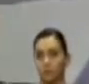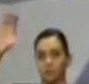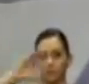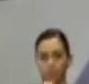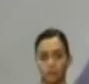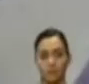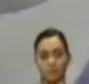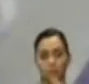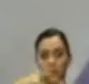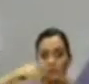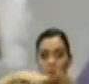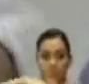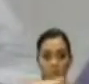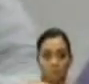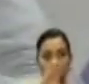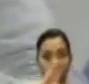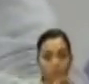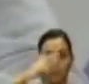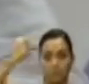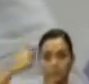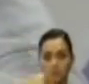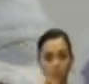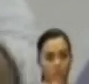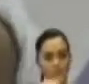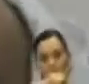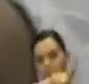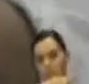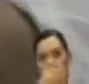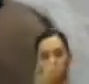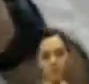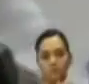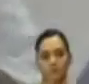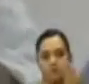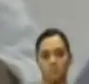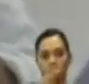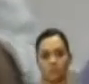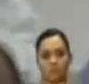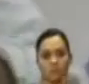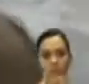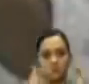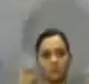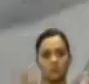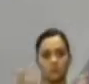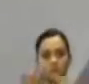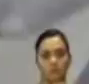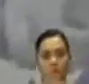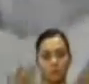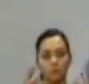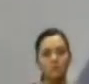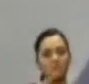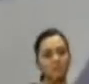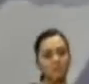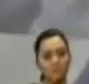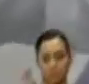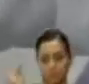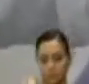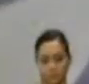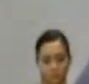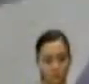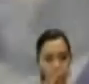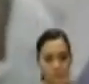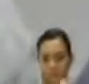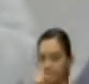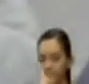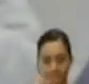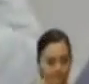entra a través del Banco Central, entra directamente a la economía, ¿no? Por eso la cantidad de dinero en economía, una economía dolarizada, depende directamente, ya no a través del Banco